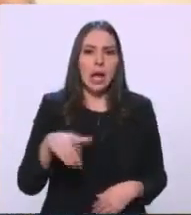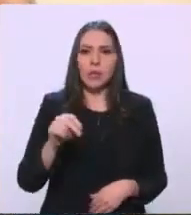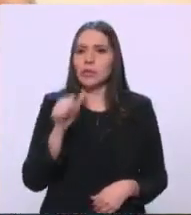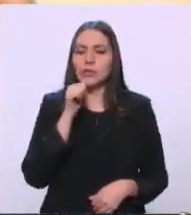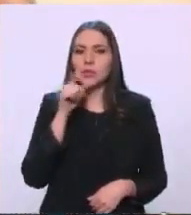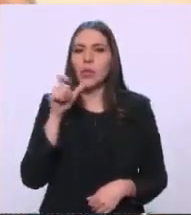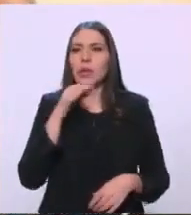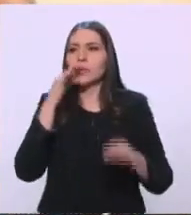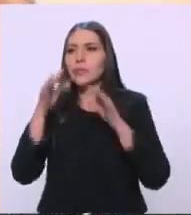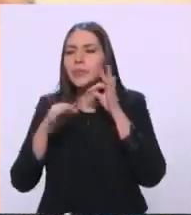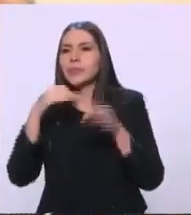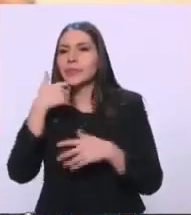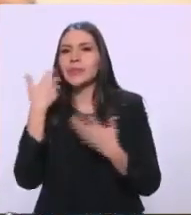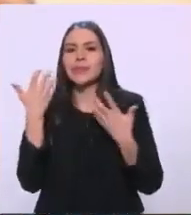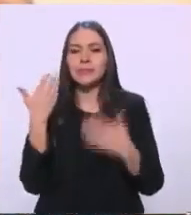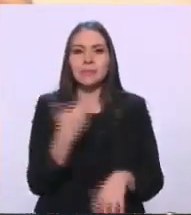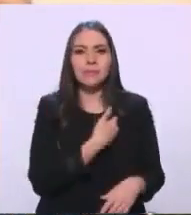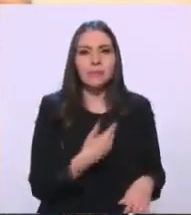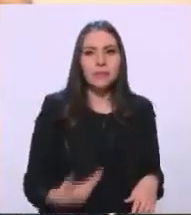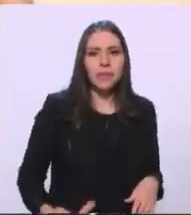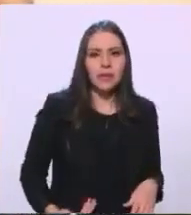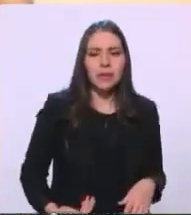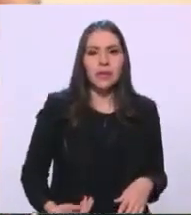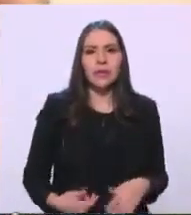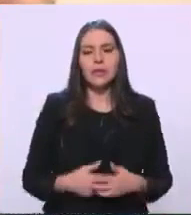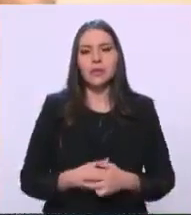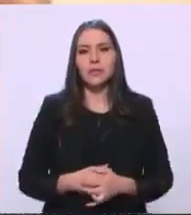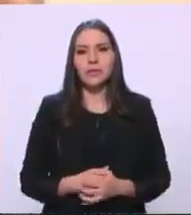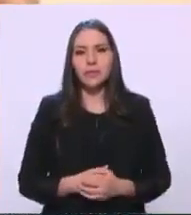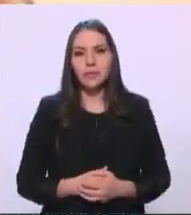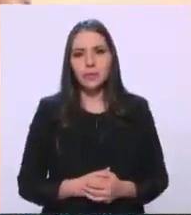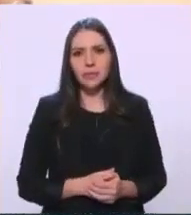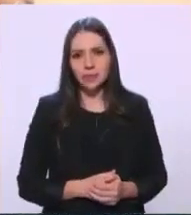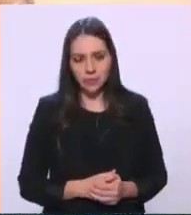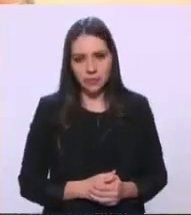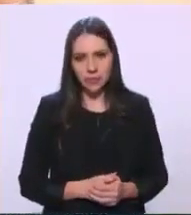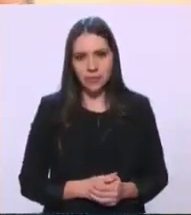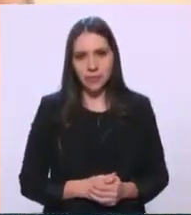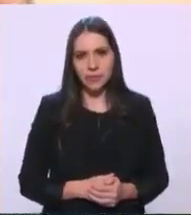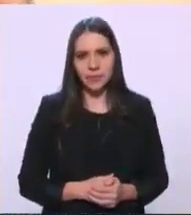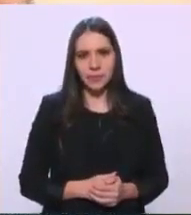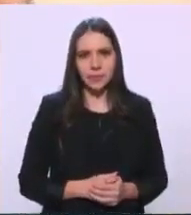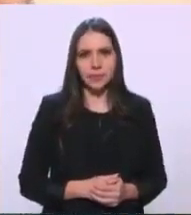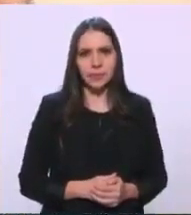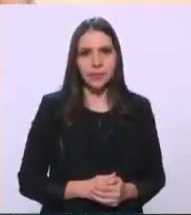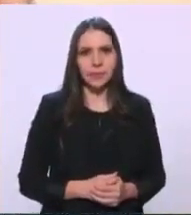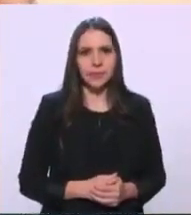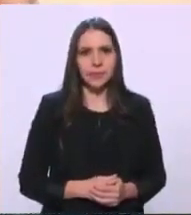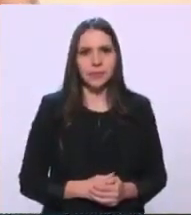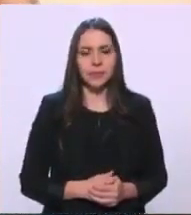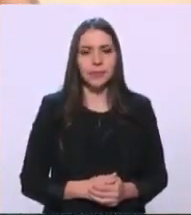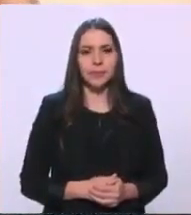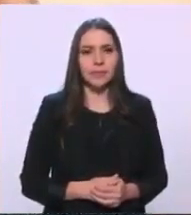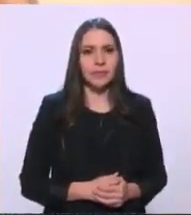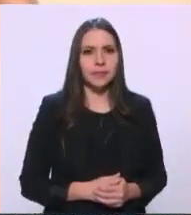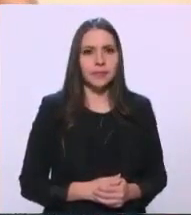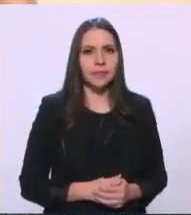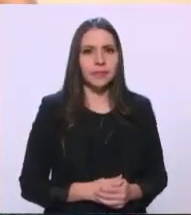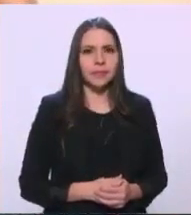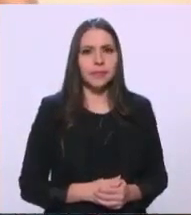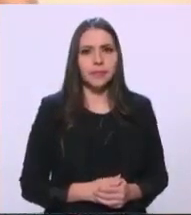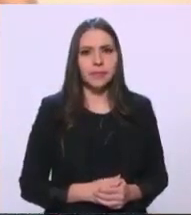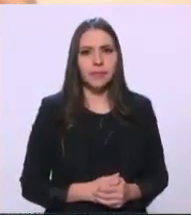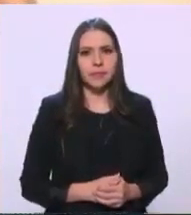profundizó de una manera en que podríamos asegurar, o al menos yo lo haría, que